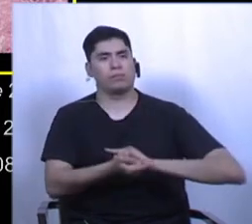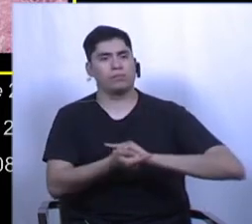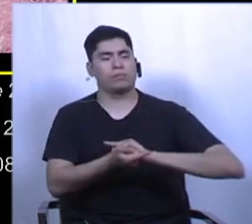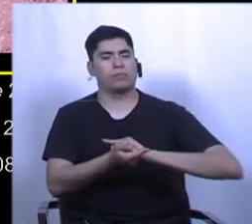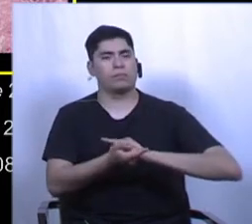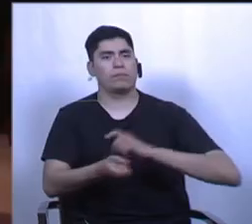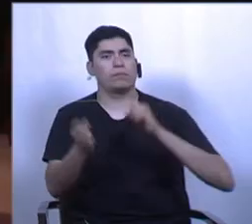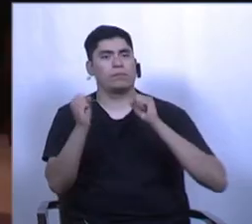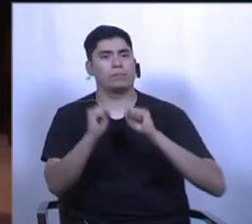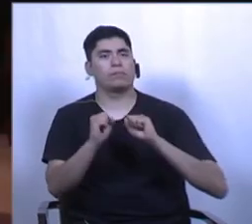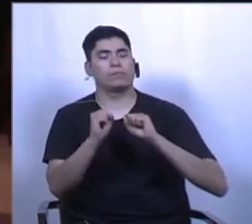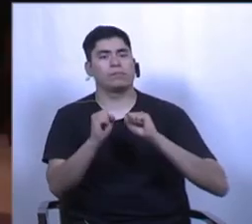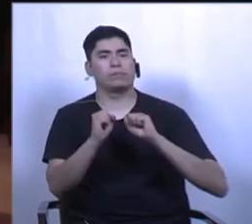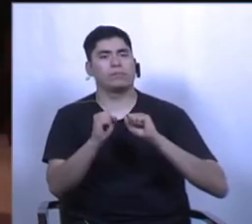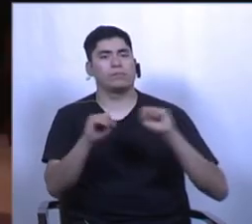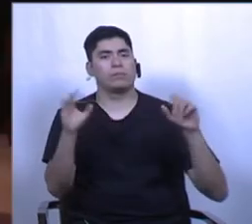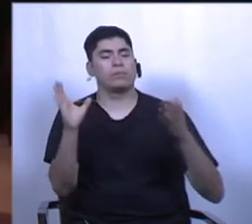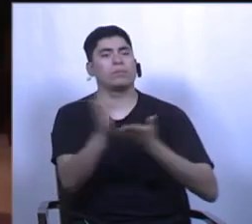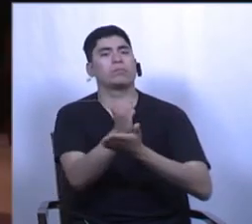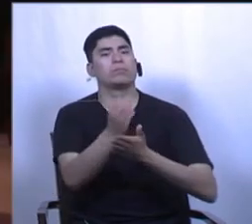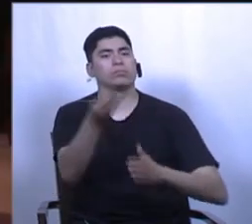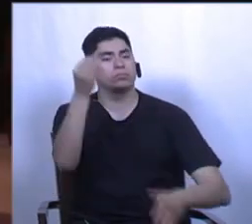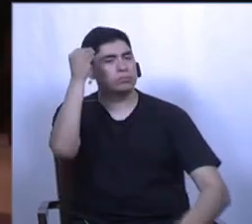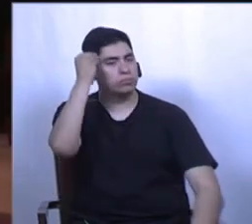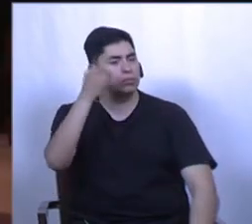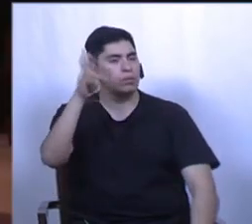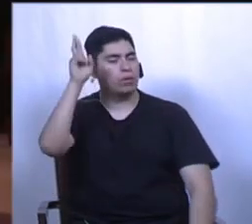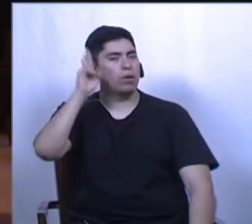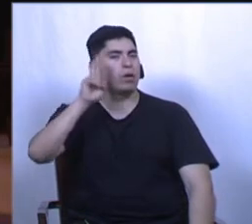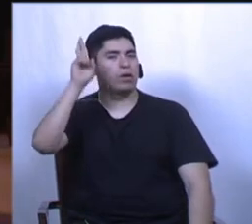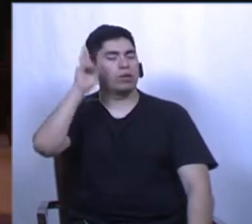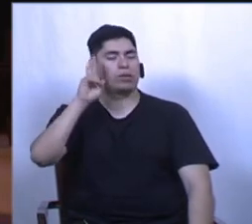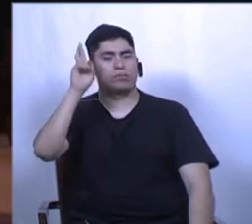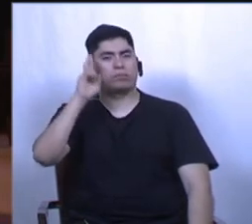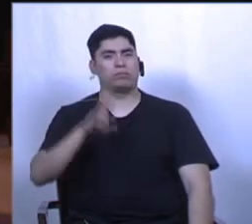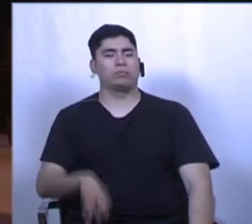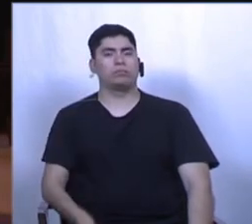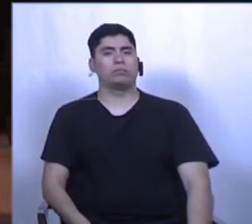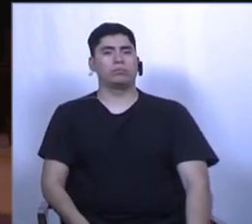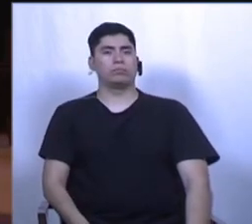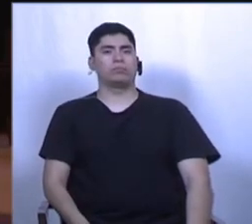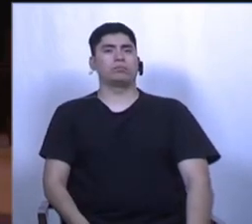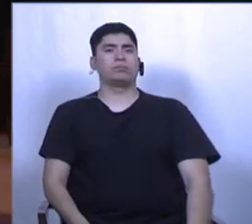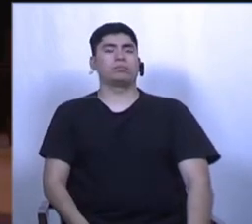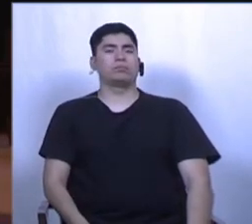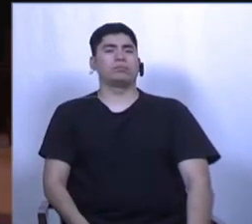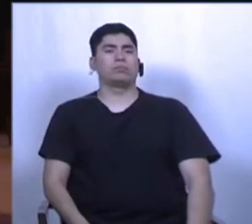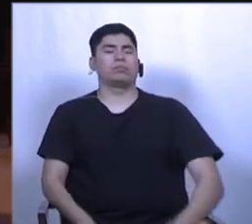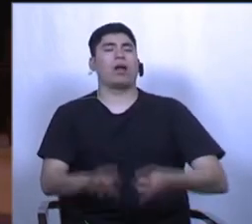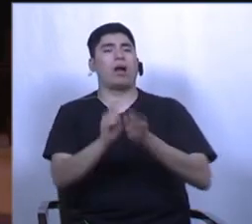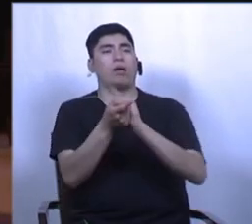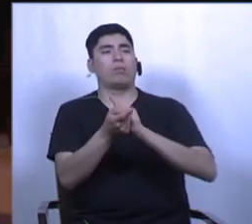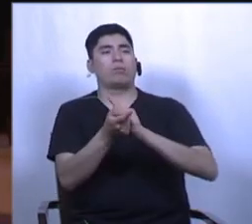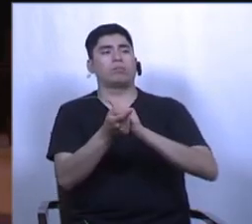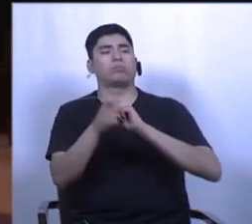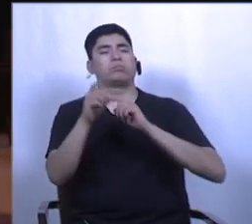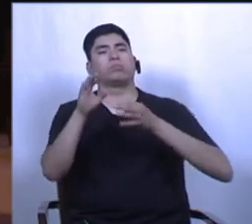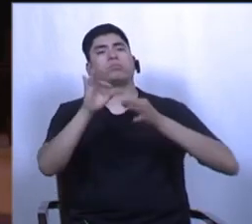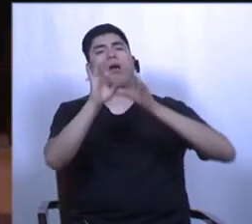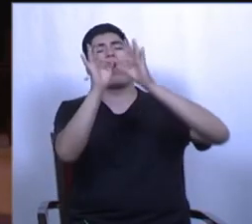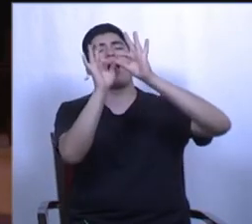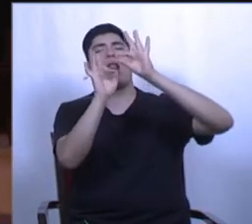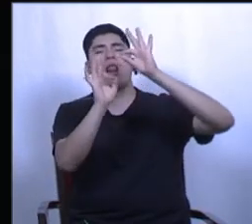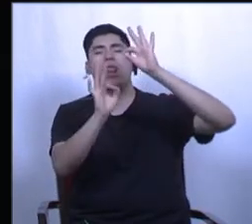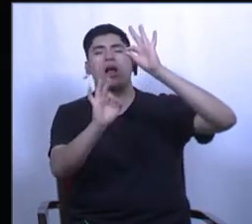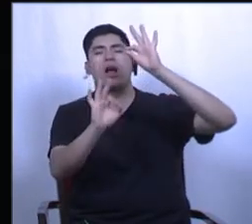se pueden recuperar los recuerdos. Pasó con los ratones que habían sido modificados genéticos, pero también